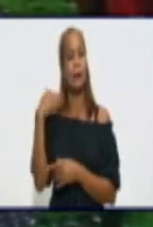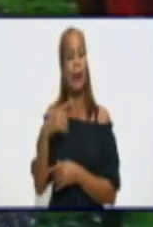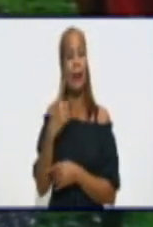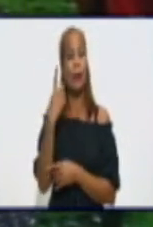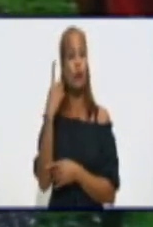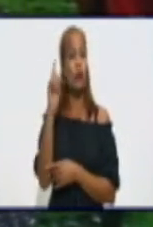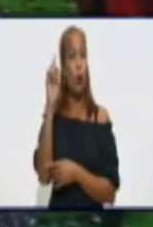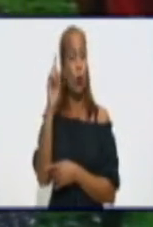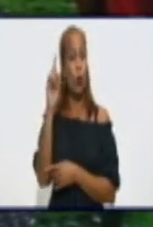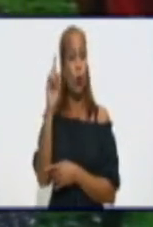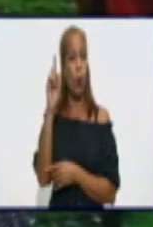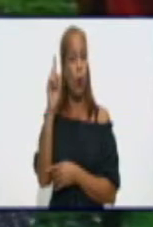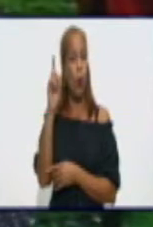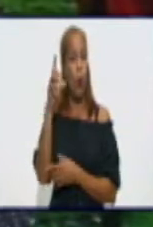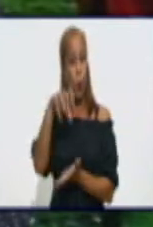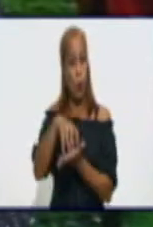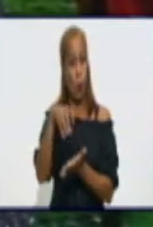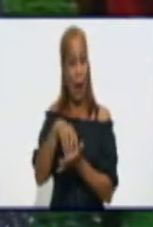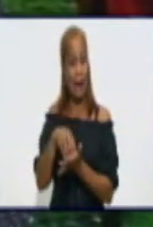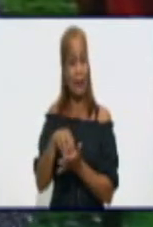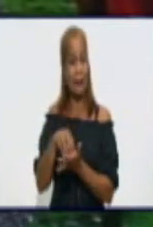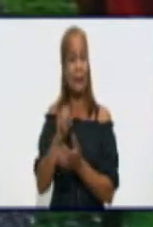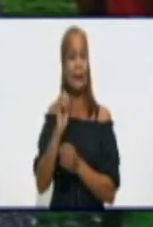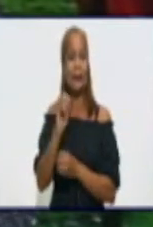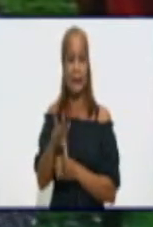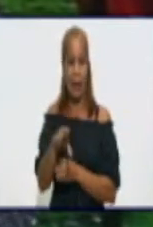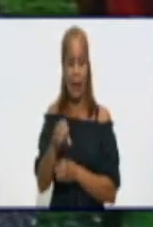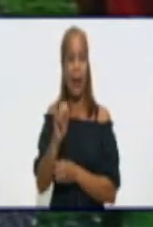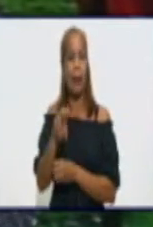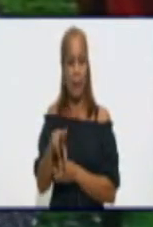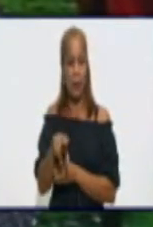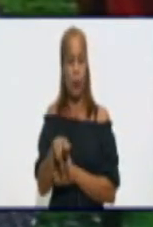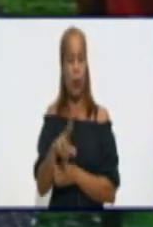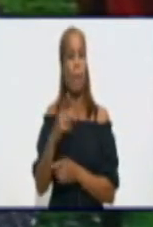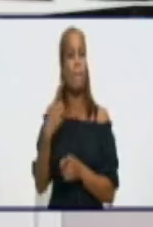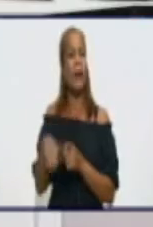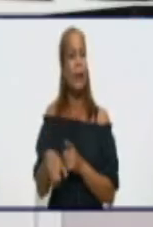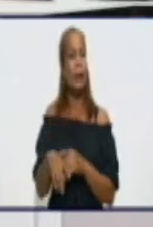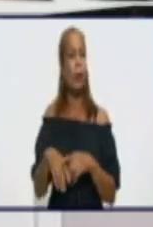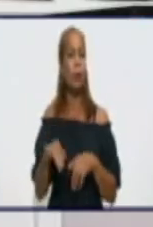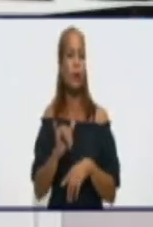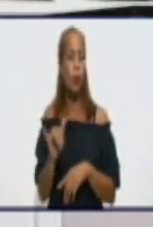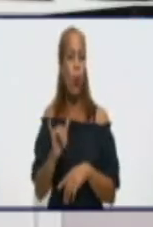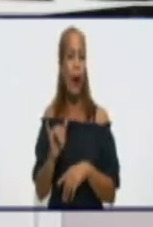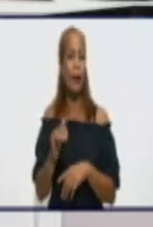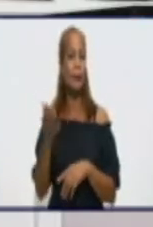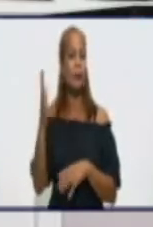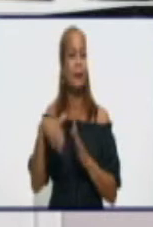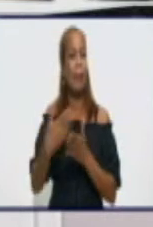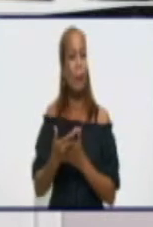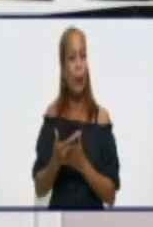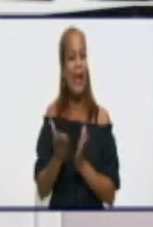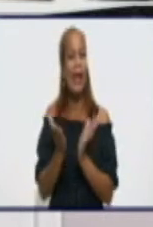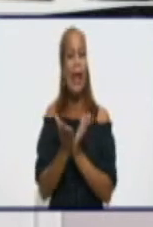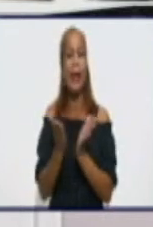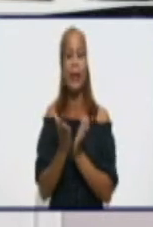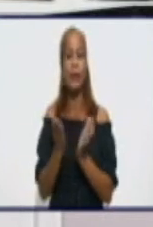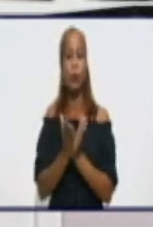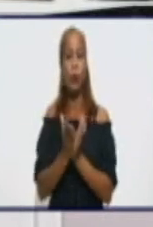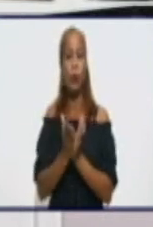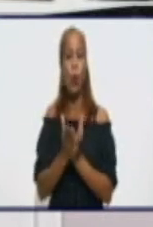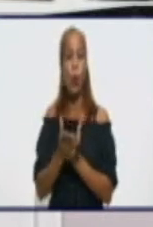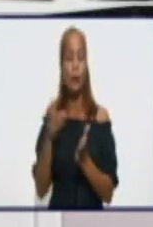envío. Pero aparece entonces el estudio de intervención. ya hay